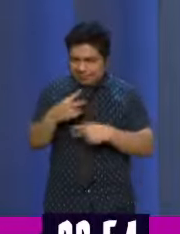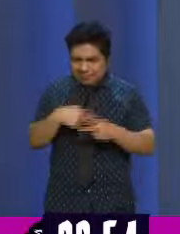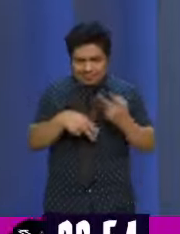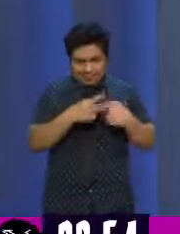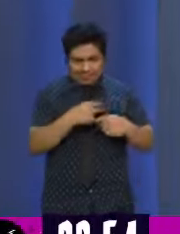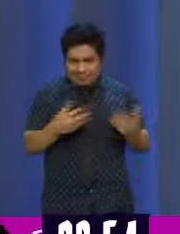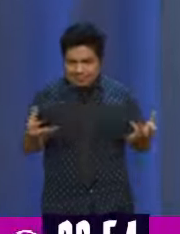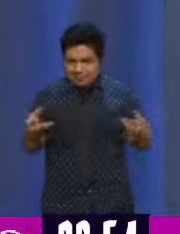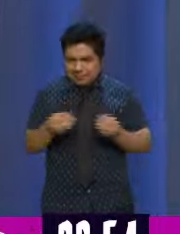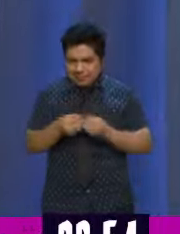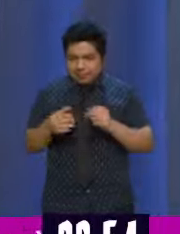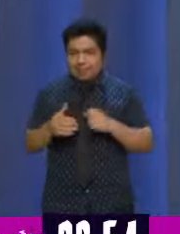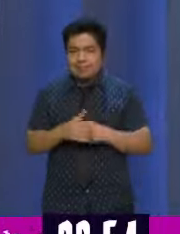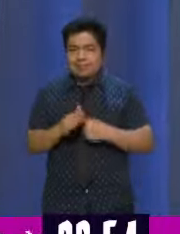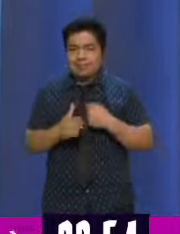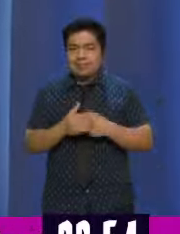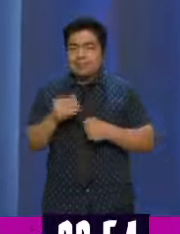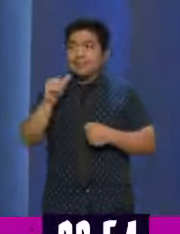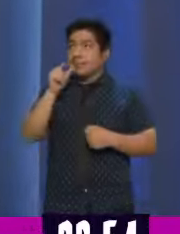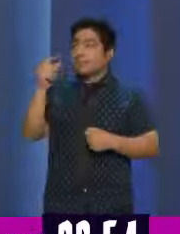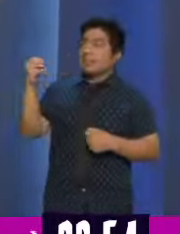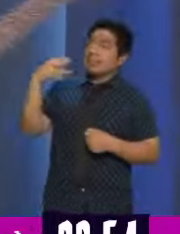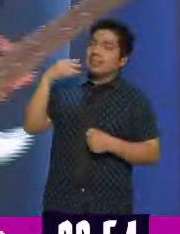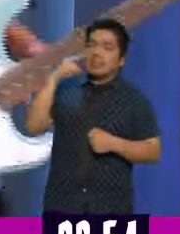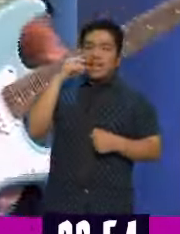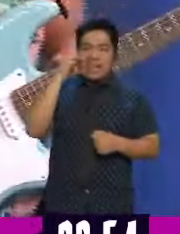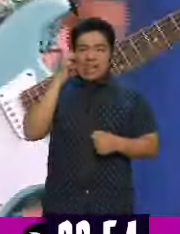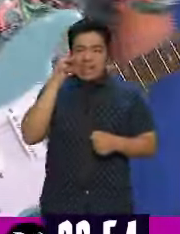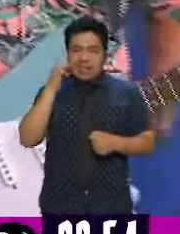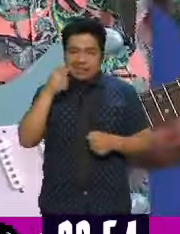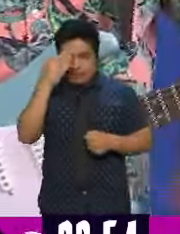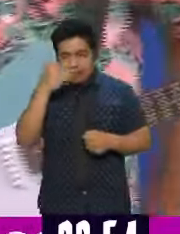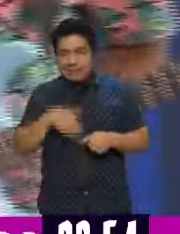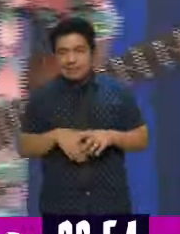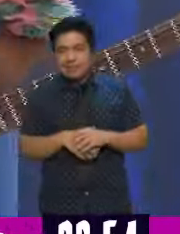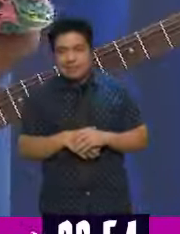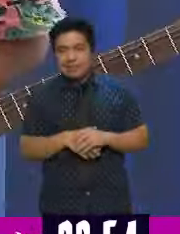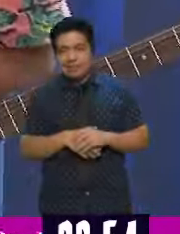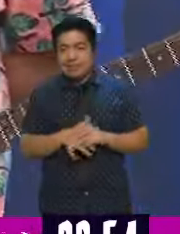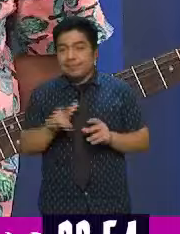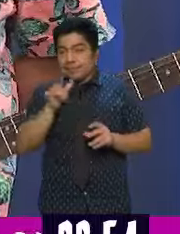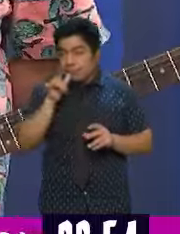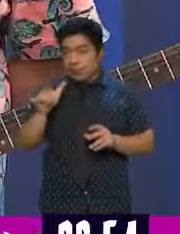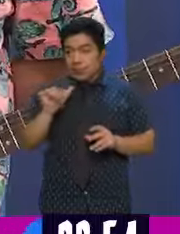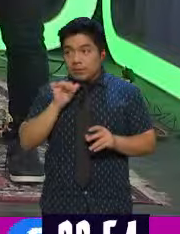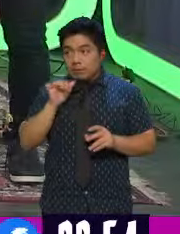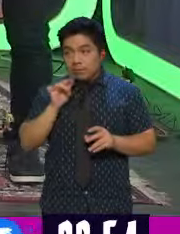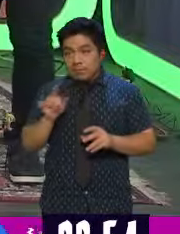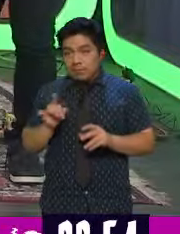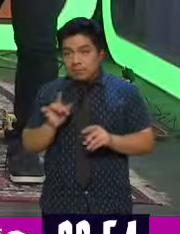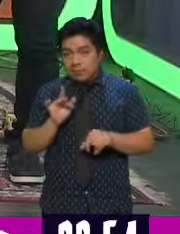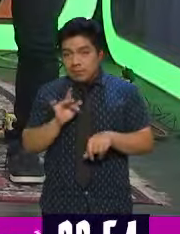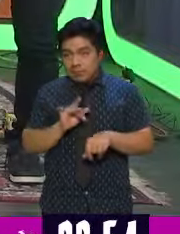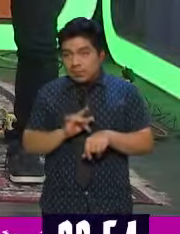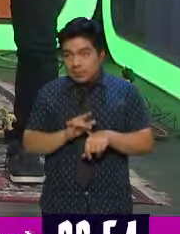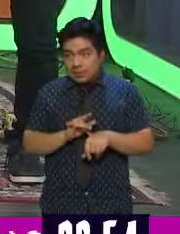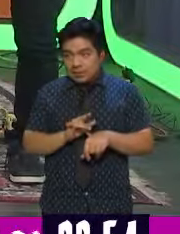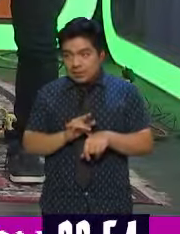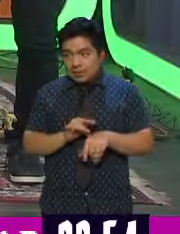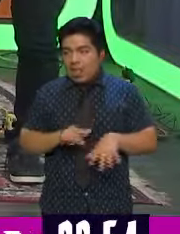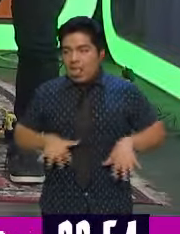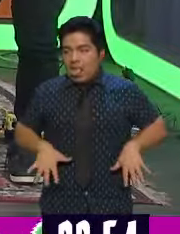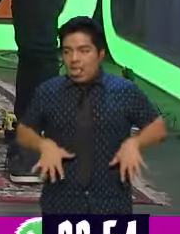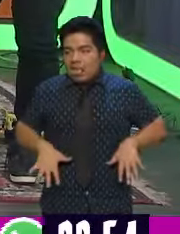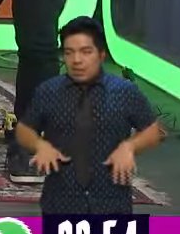Véngase, véngase. Es que yo sin tanta luz se me ve más la arruga. ¿Estás seguro que no me va a hacer nada acá, compañero? No, no seas